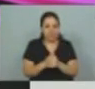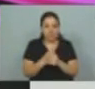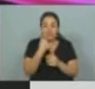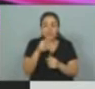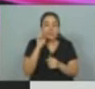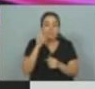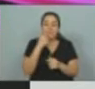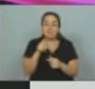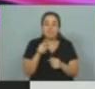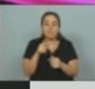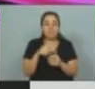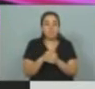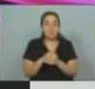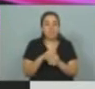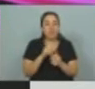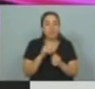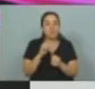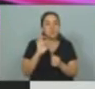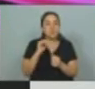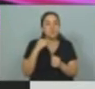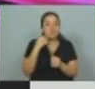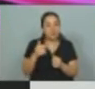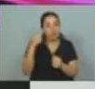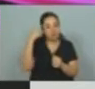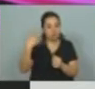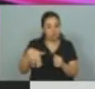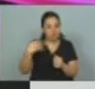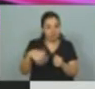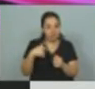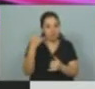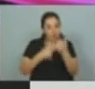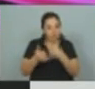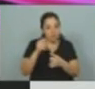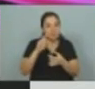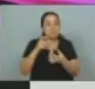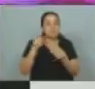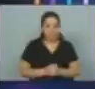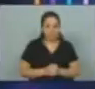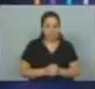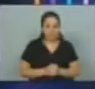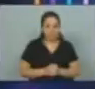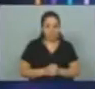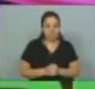sabios, solo con una elección te cuentan cómo fue su vida y cómo desean que sea. Pero para eso hay que tener amor.